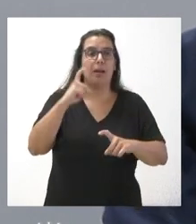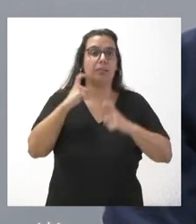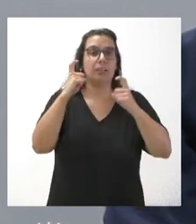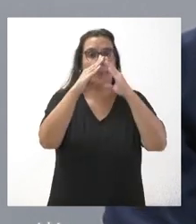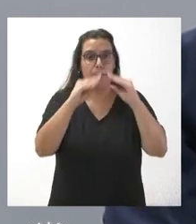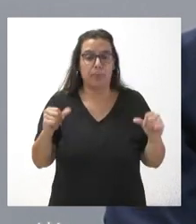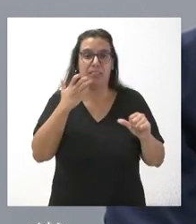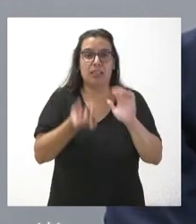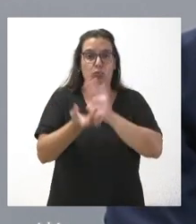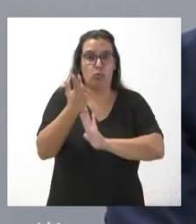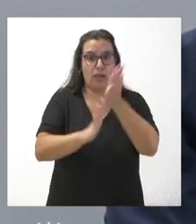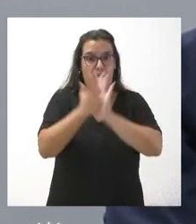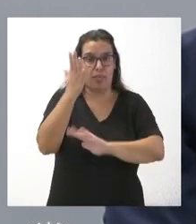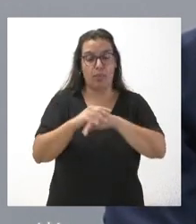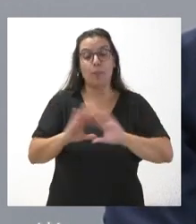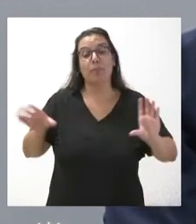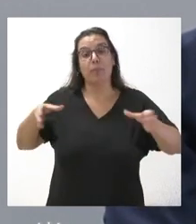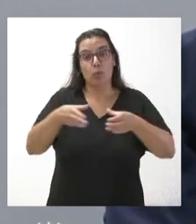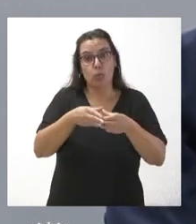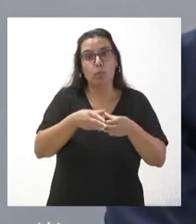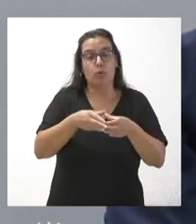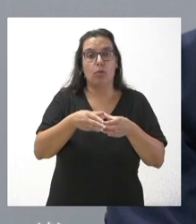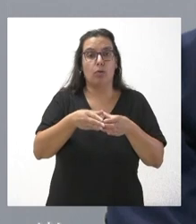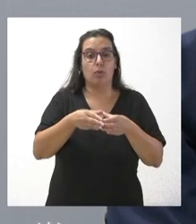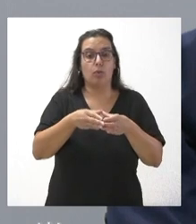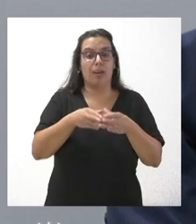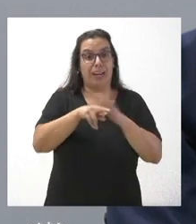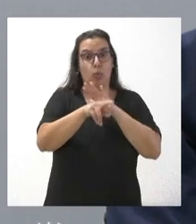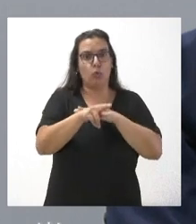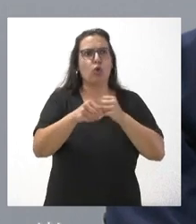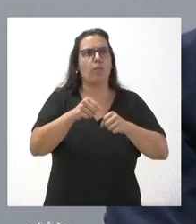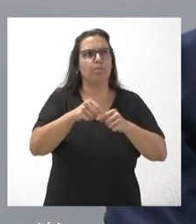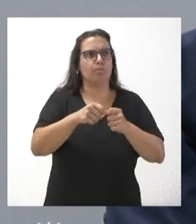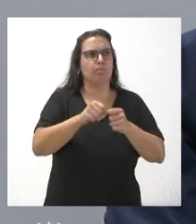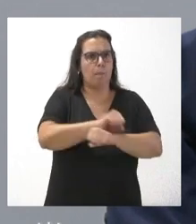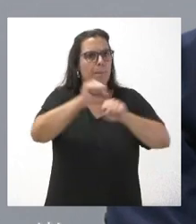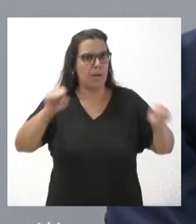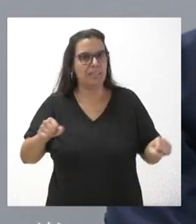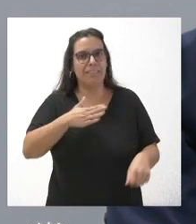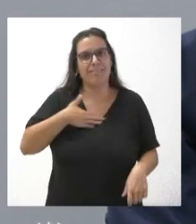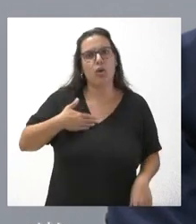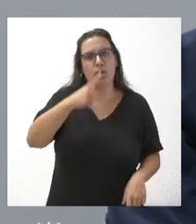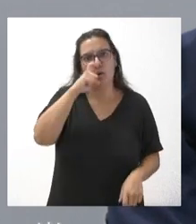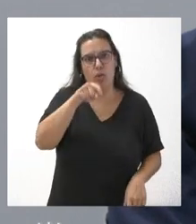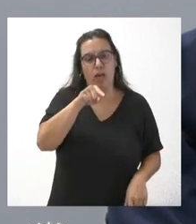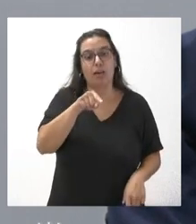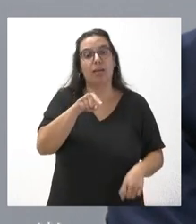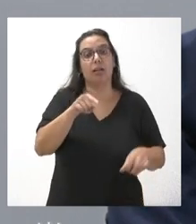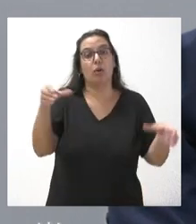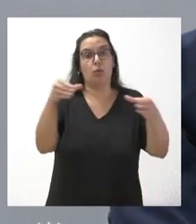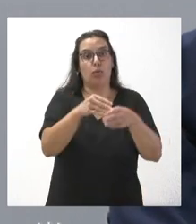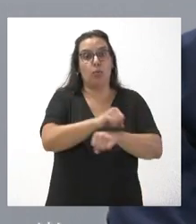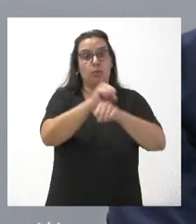aquellos incendios. El operativo es un operativo reforzado. Quiero recordar nuevamente, es un operativo que surge de